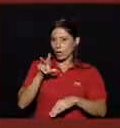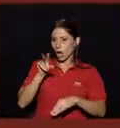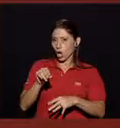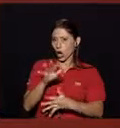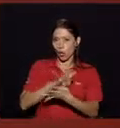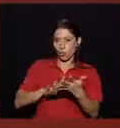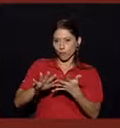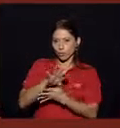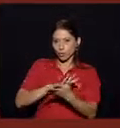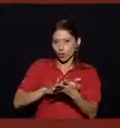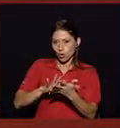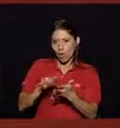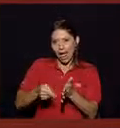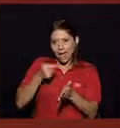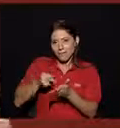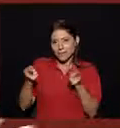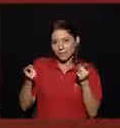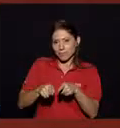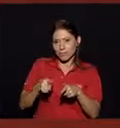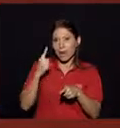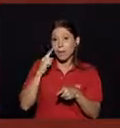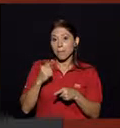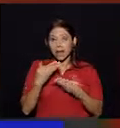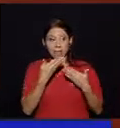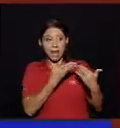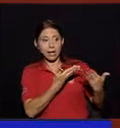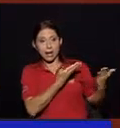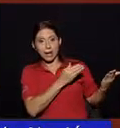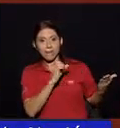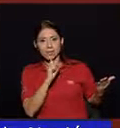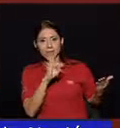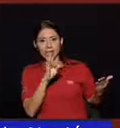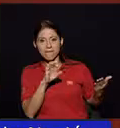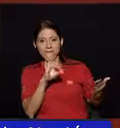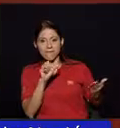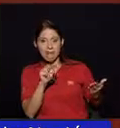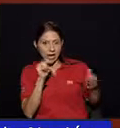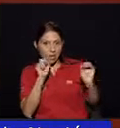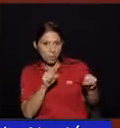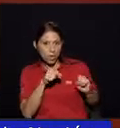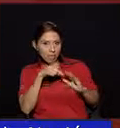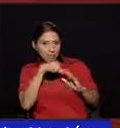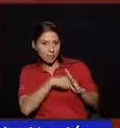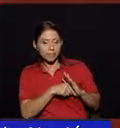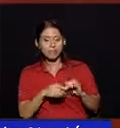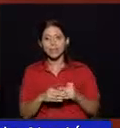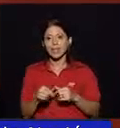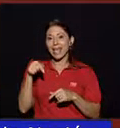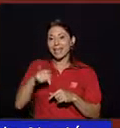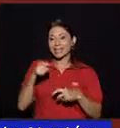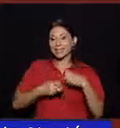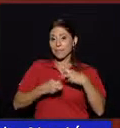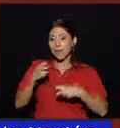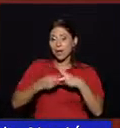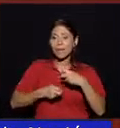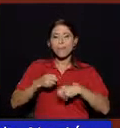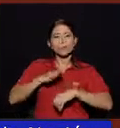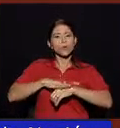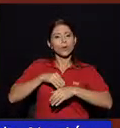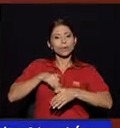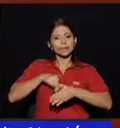que a veces puede suceder cuando hablamos de estos temas, y para darle la palabra a Estefan, que creo que nos puede desarrollar esto con amplitud. Y es